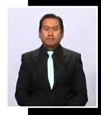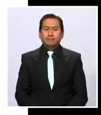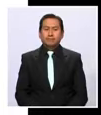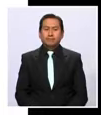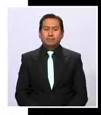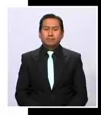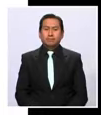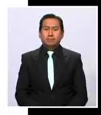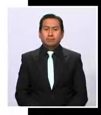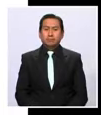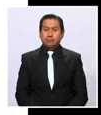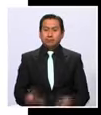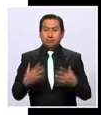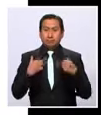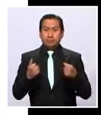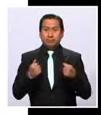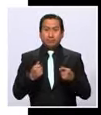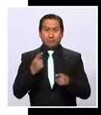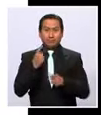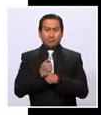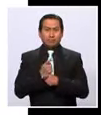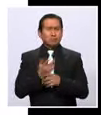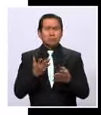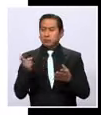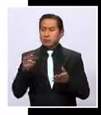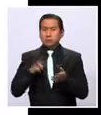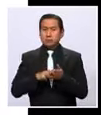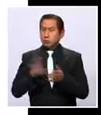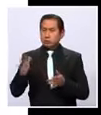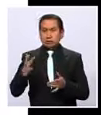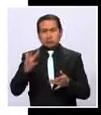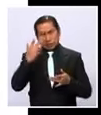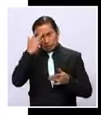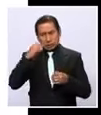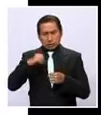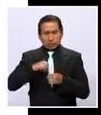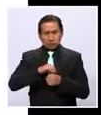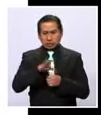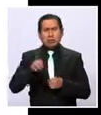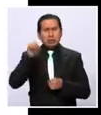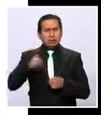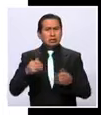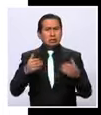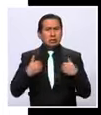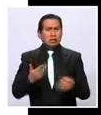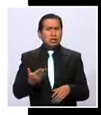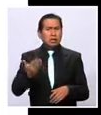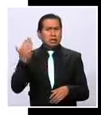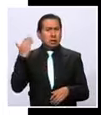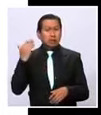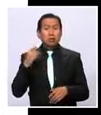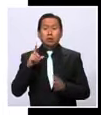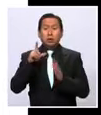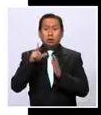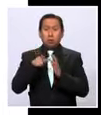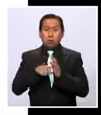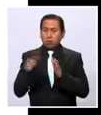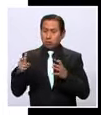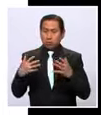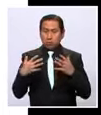los casos recuperados son pacientes confirmados con kobe 19 que luego de haber sanado